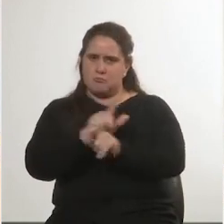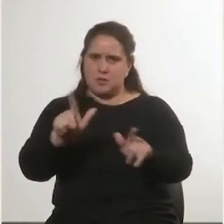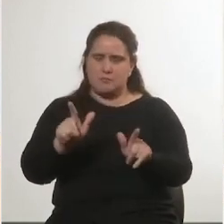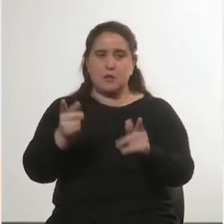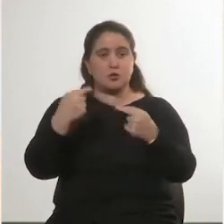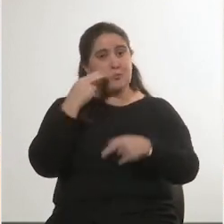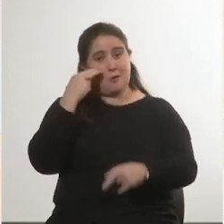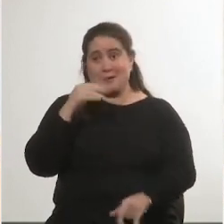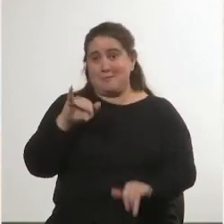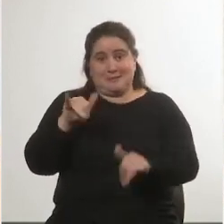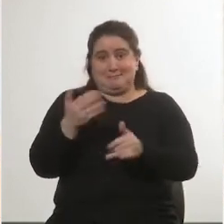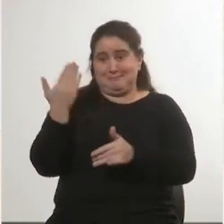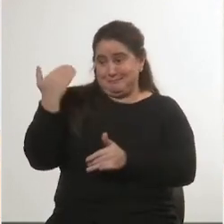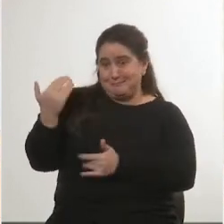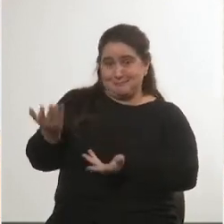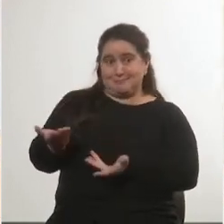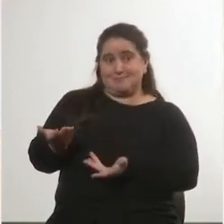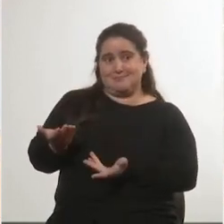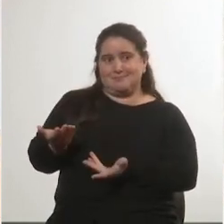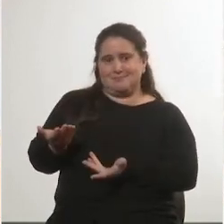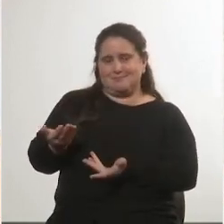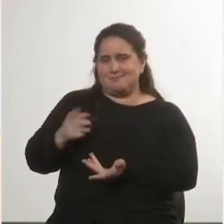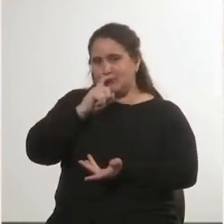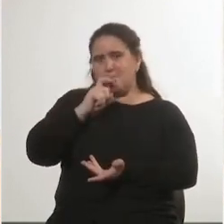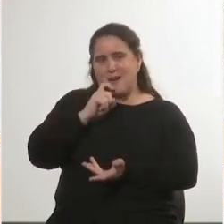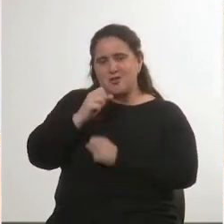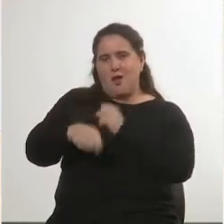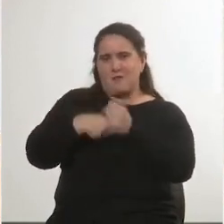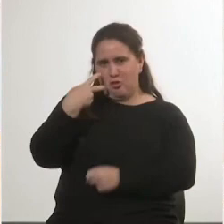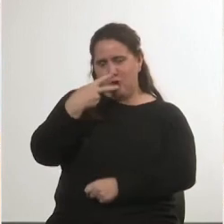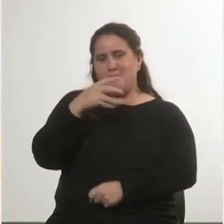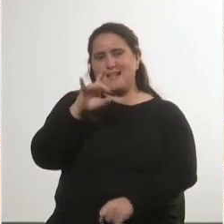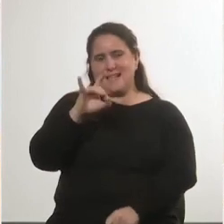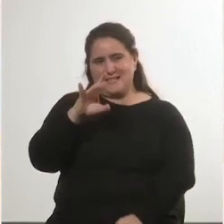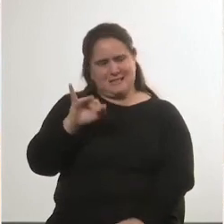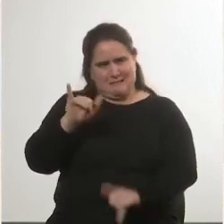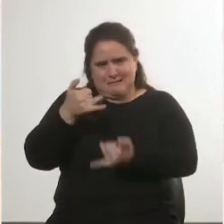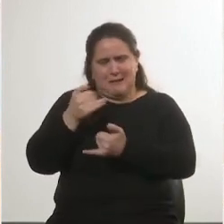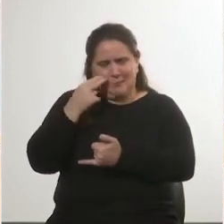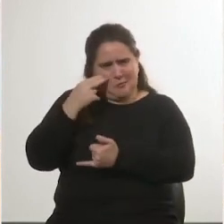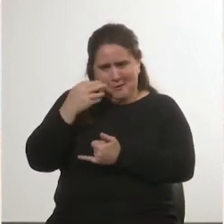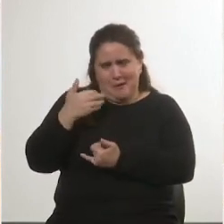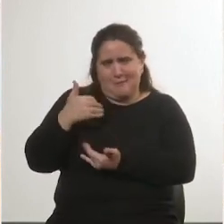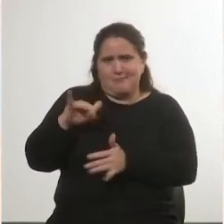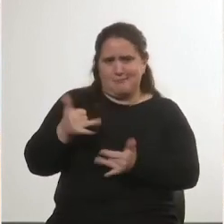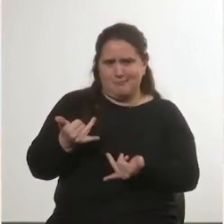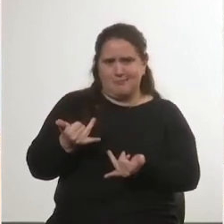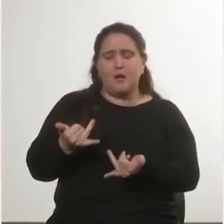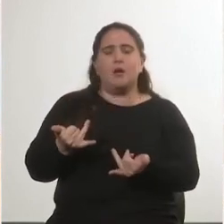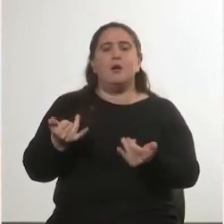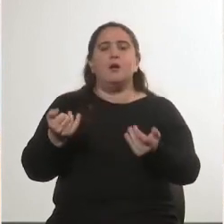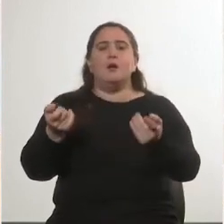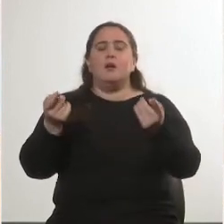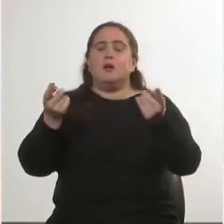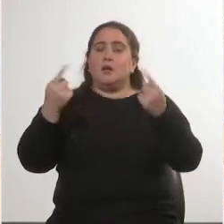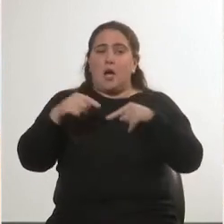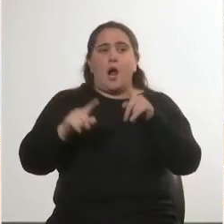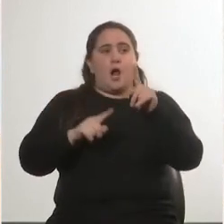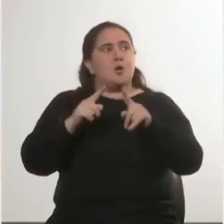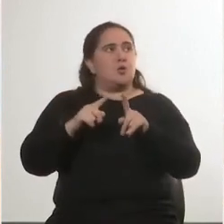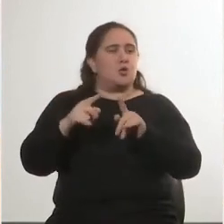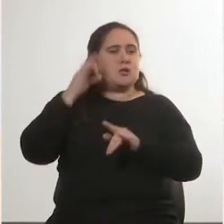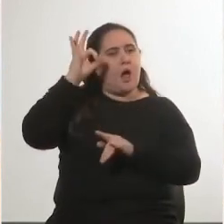decir, que el problema ya estaba instalado en marzo del 2015. He escuchado acá a más de